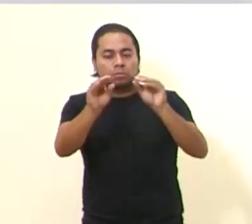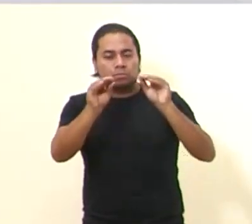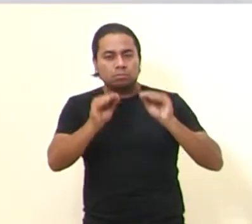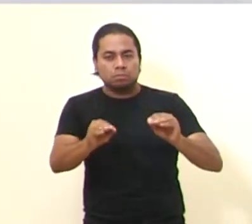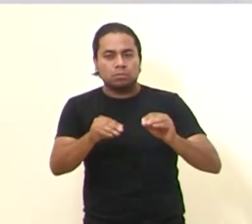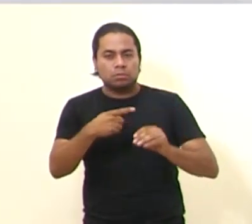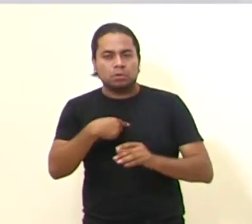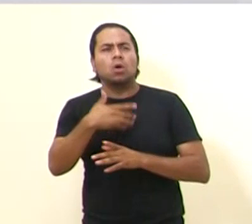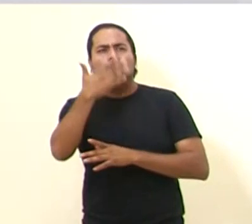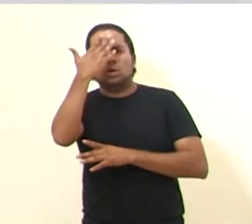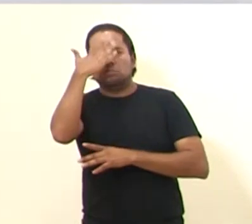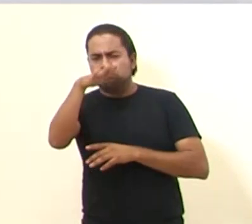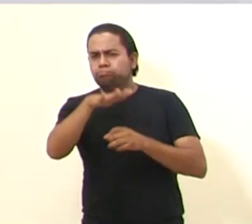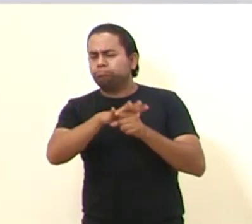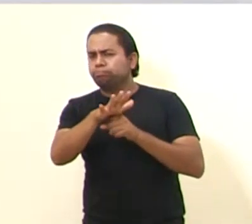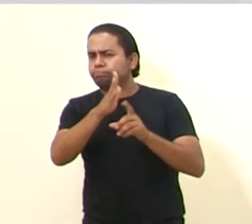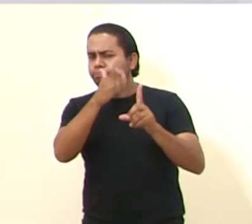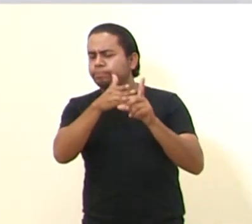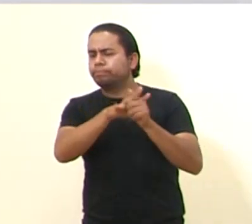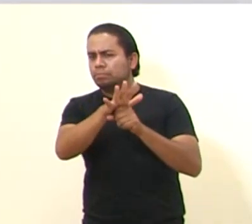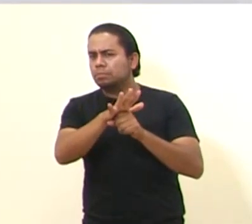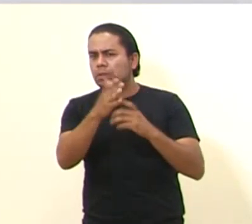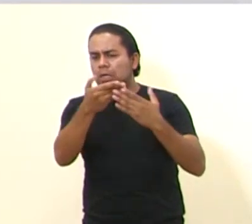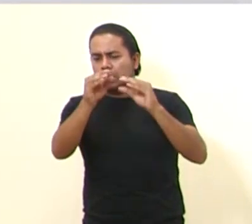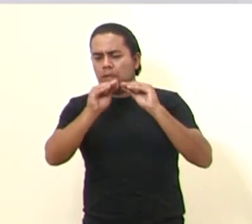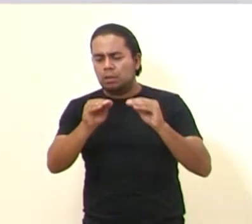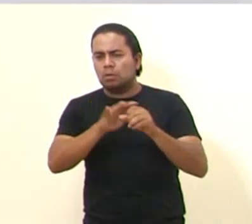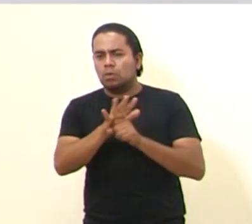sé que quiero investigar, pero ahora ¿qué sigue?